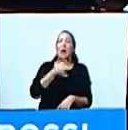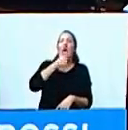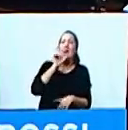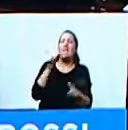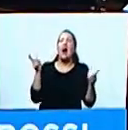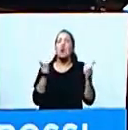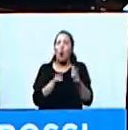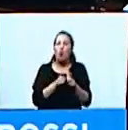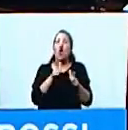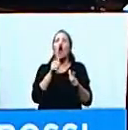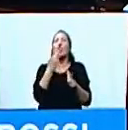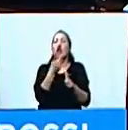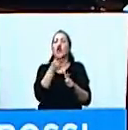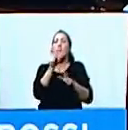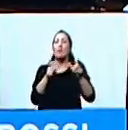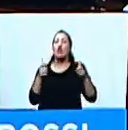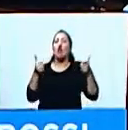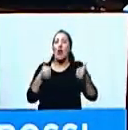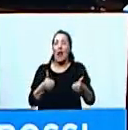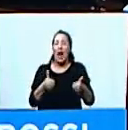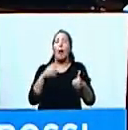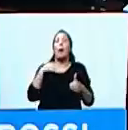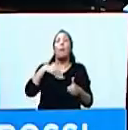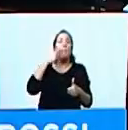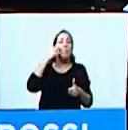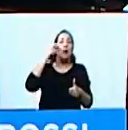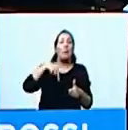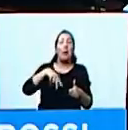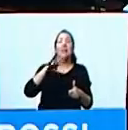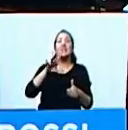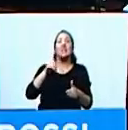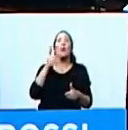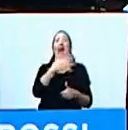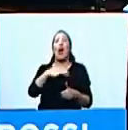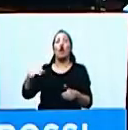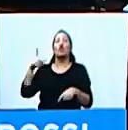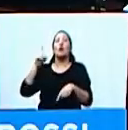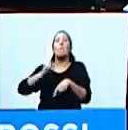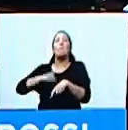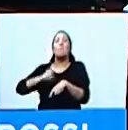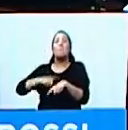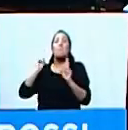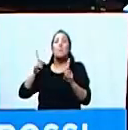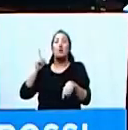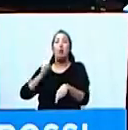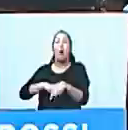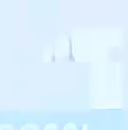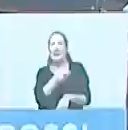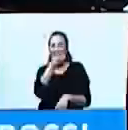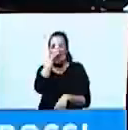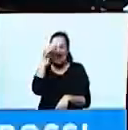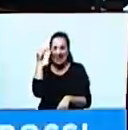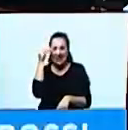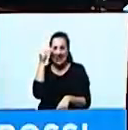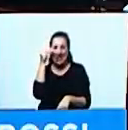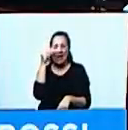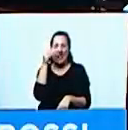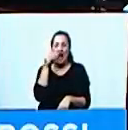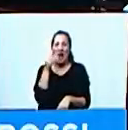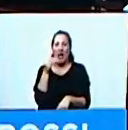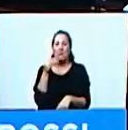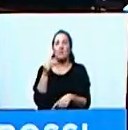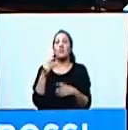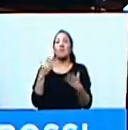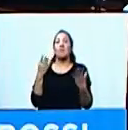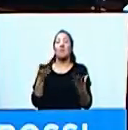colaboradoras. Y Milman estaba en la costa argentina cuando sucedió el intento de magnicidio para con Cristina. ¿Qué hace la